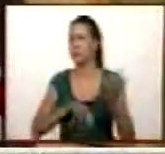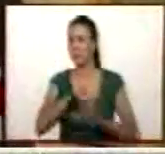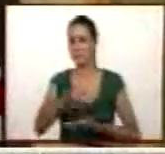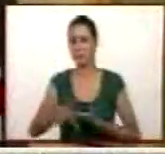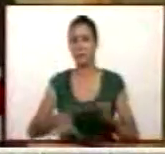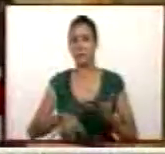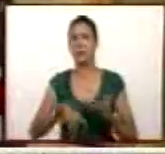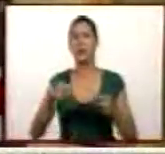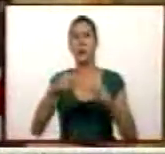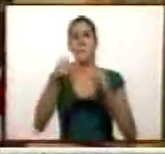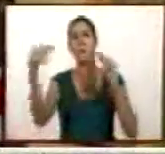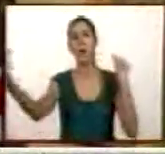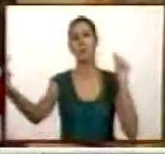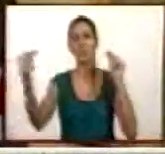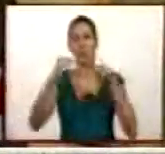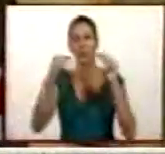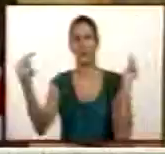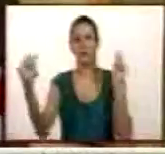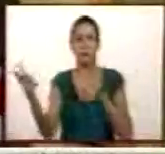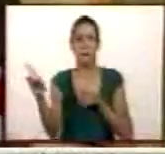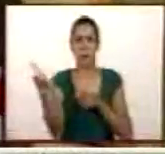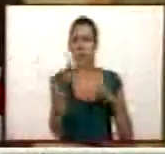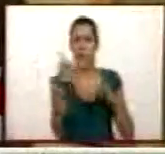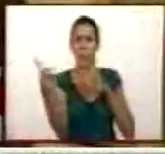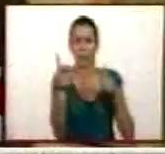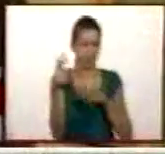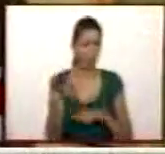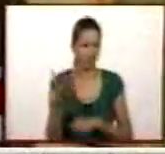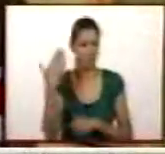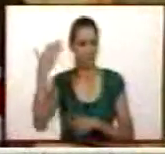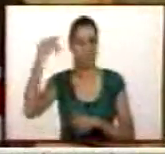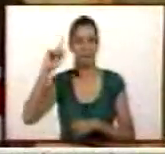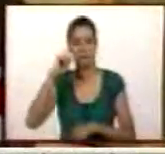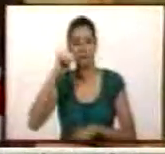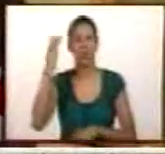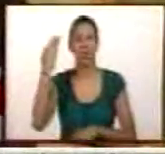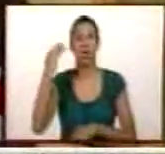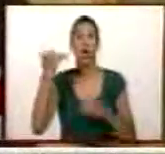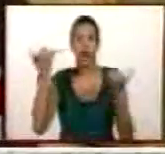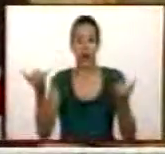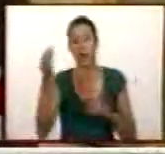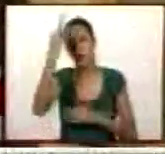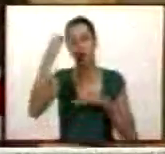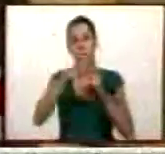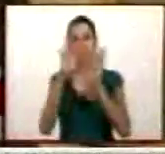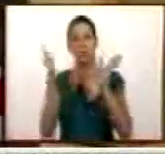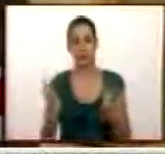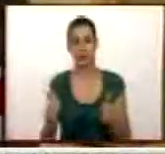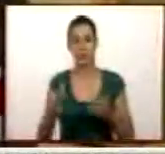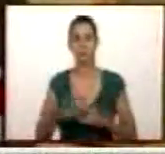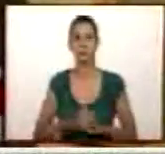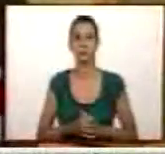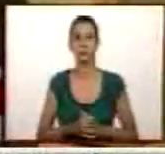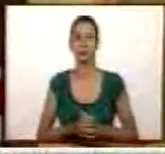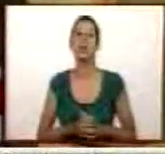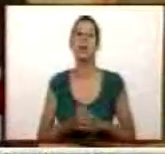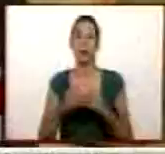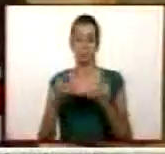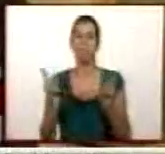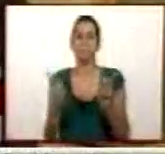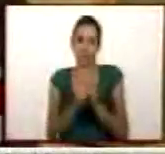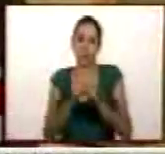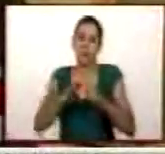de Puente Llaguno perpetrada por los fascistas. De manera que hoy el Consejo de Ministros hemos dedicado un tiempo a estas